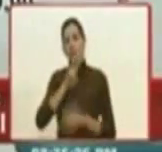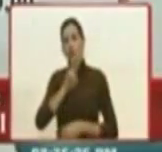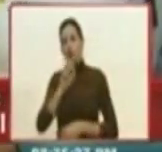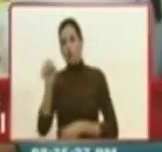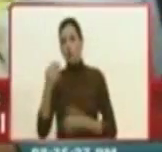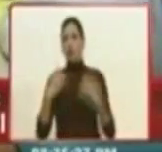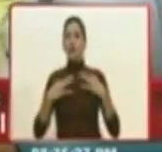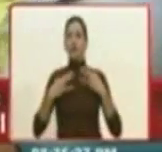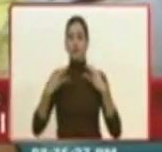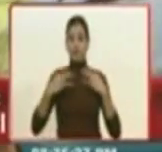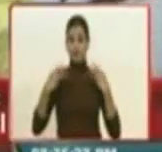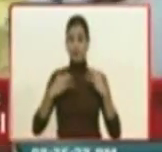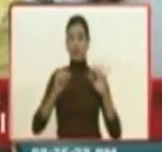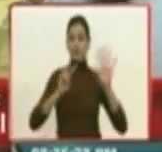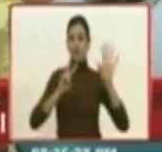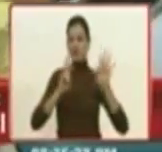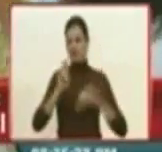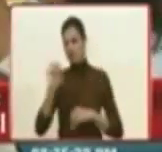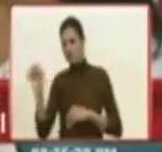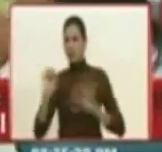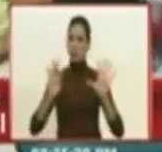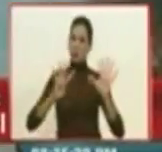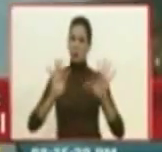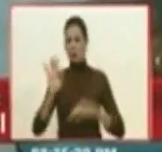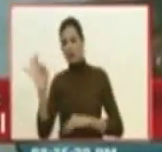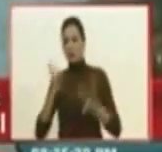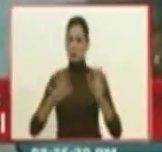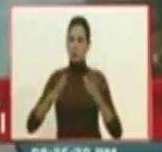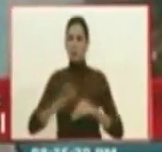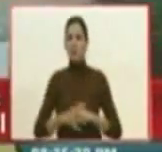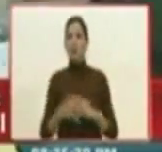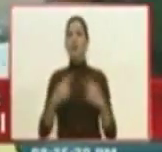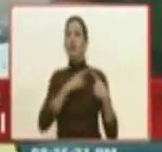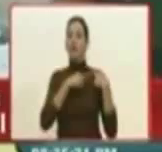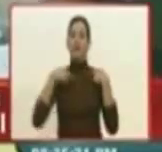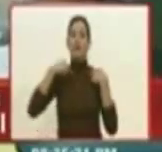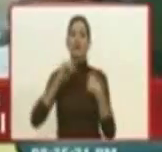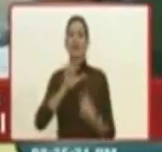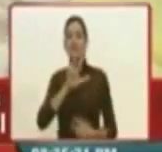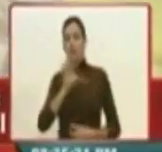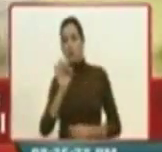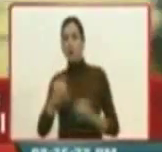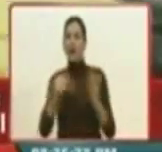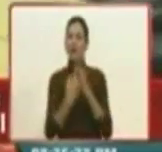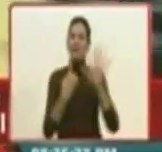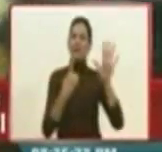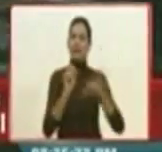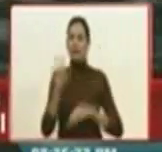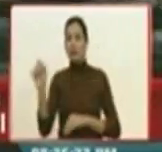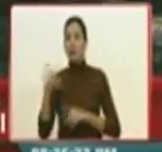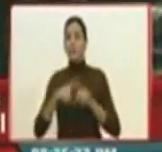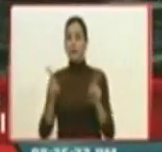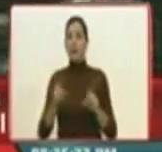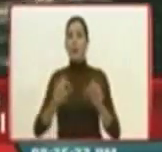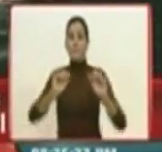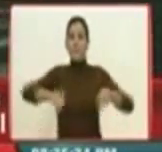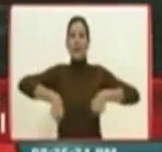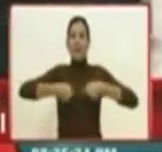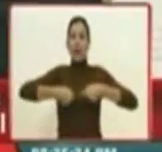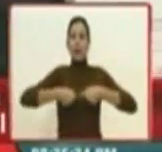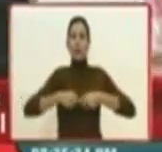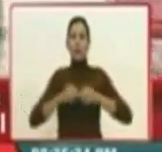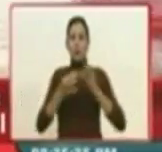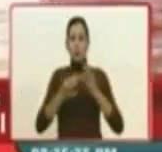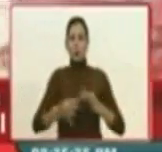camisas tienen precios entre 700 y 900. Franelas varían desde 350 a 600, mientras que los pantalones de